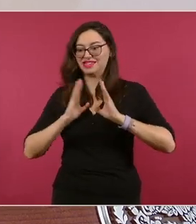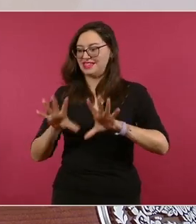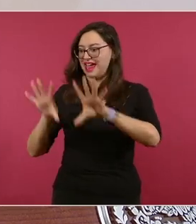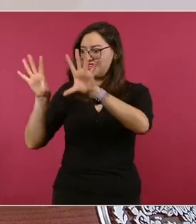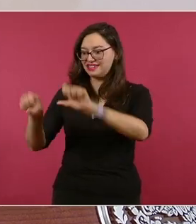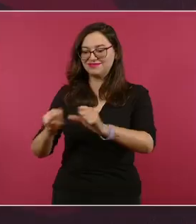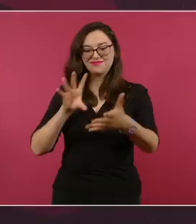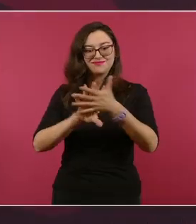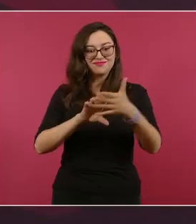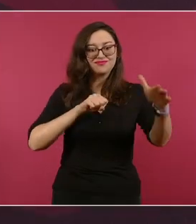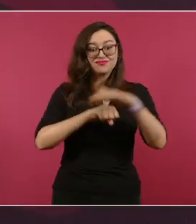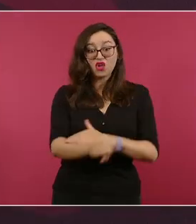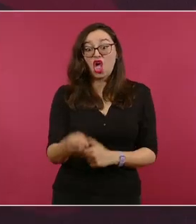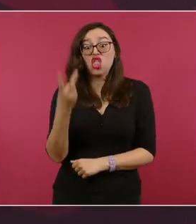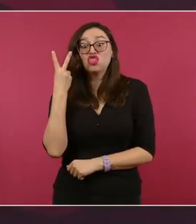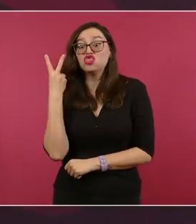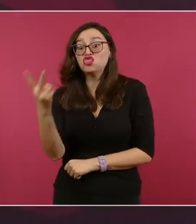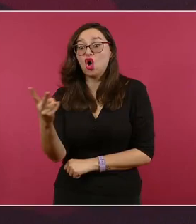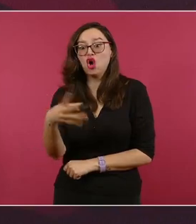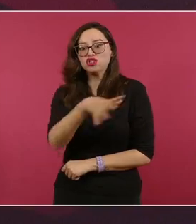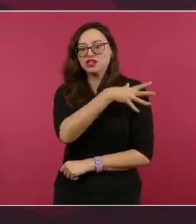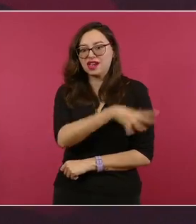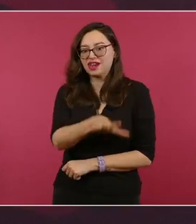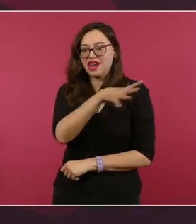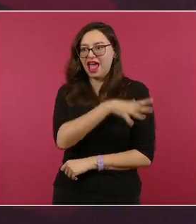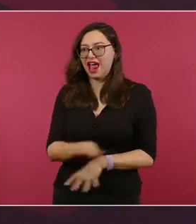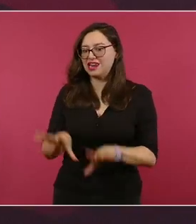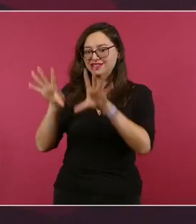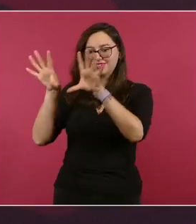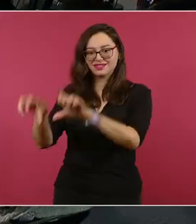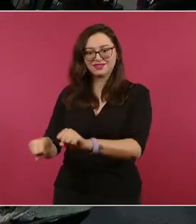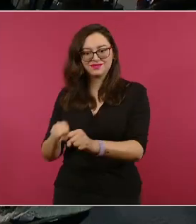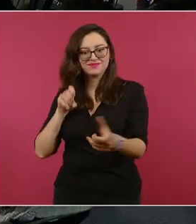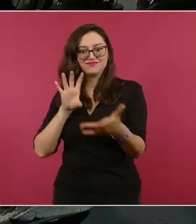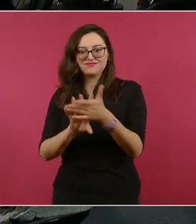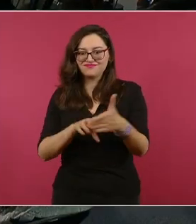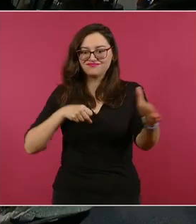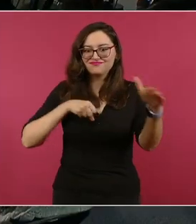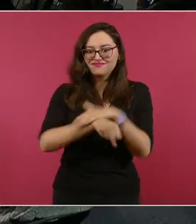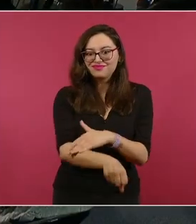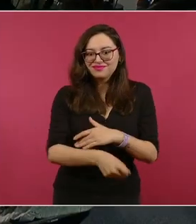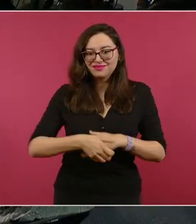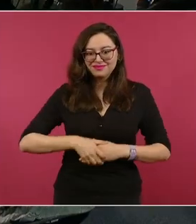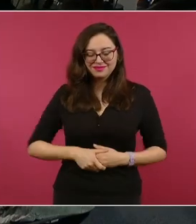generales. Las a ver, díganme en qué país